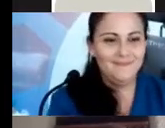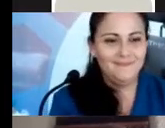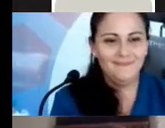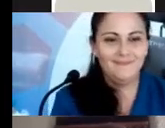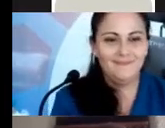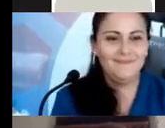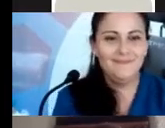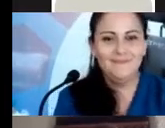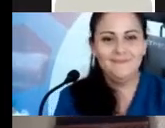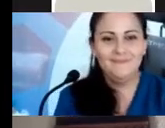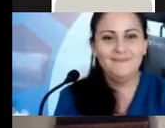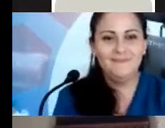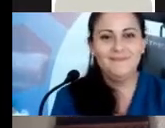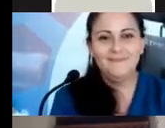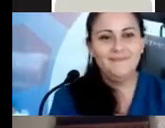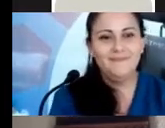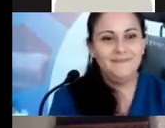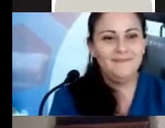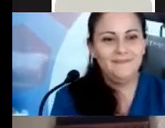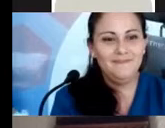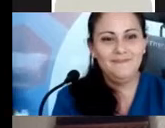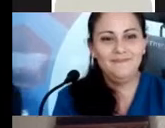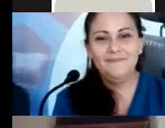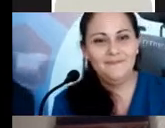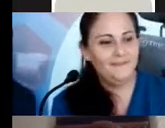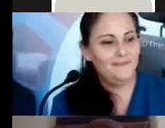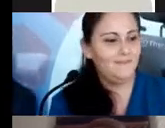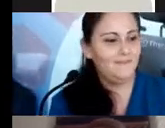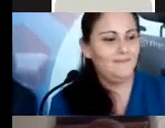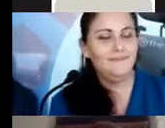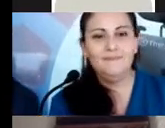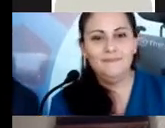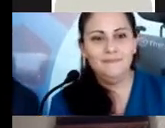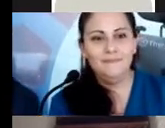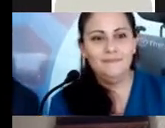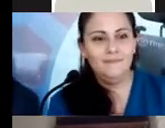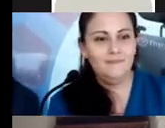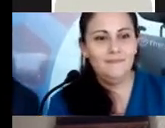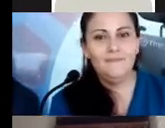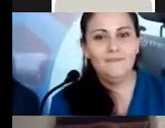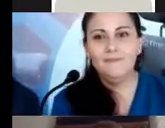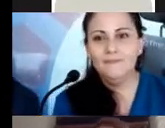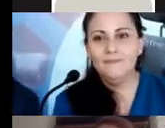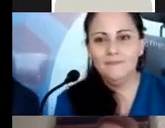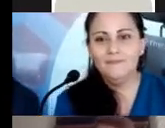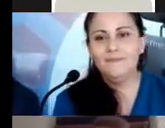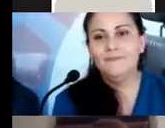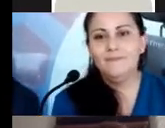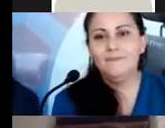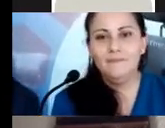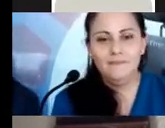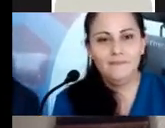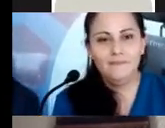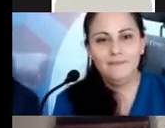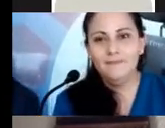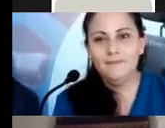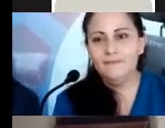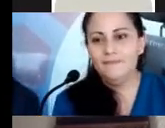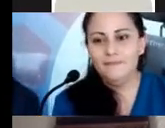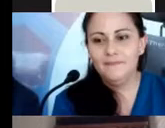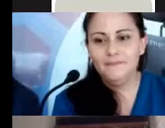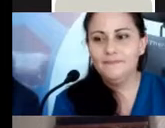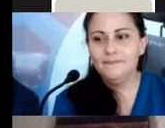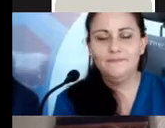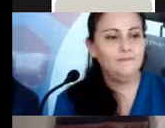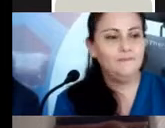trabajo primeramente con esta empresa Terafin y lo que fue el gran cambio cultural a lo que veníamos haciendo